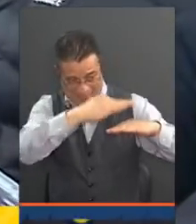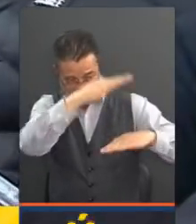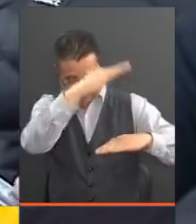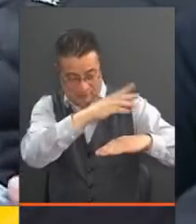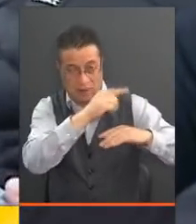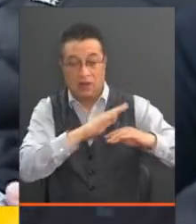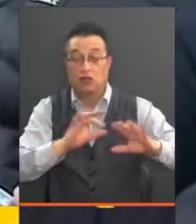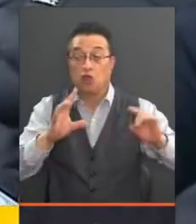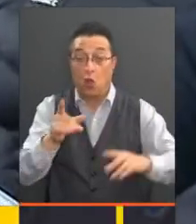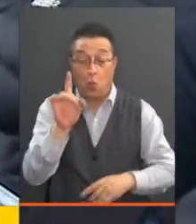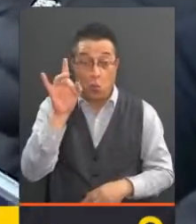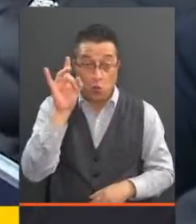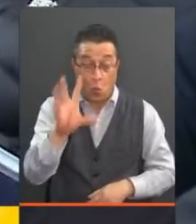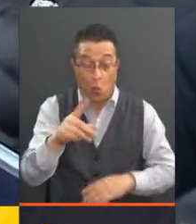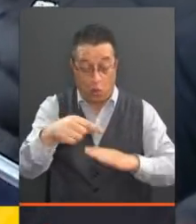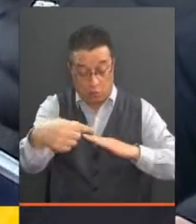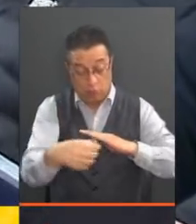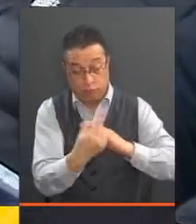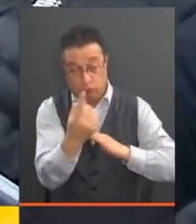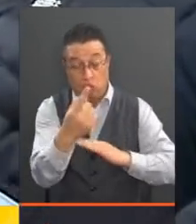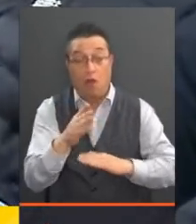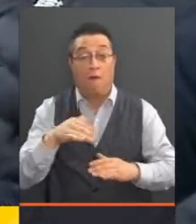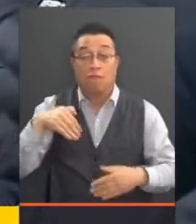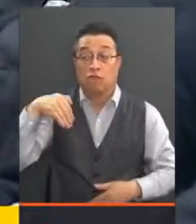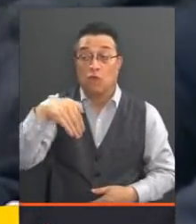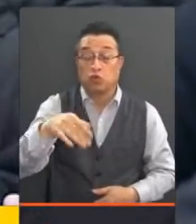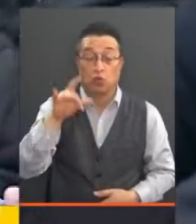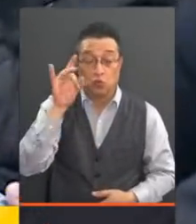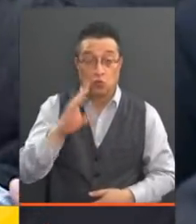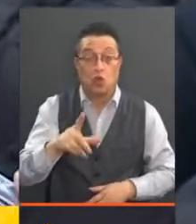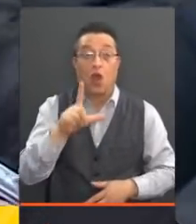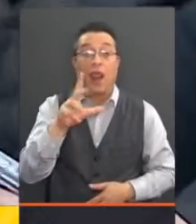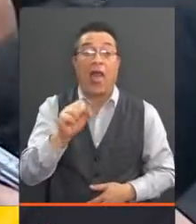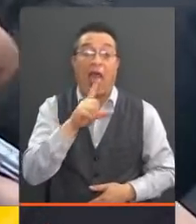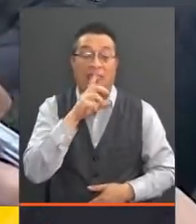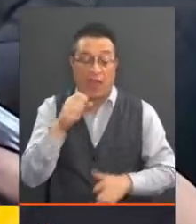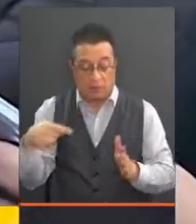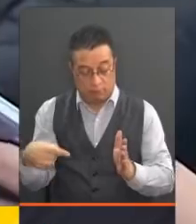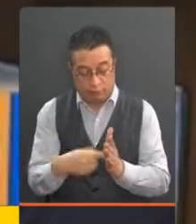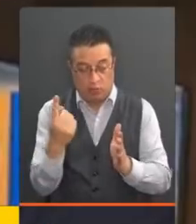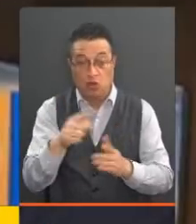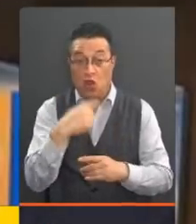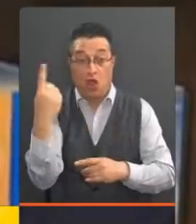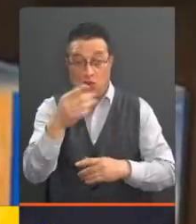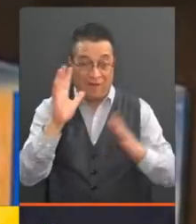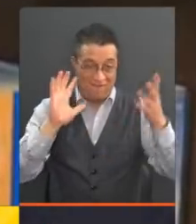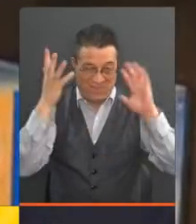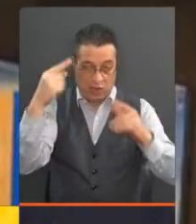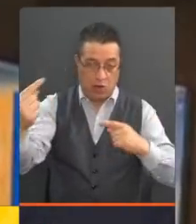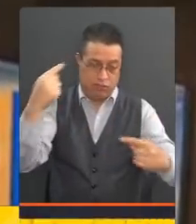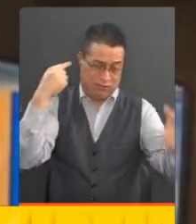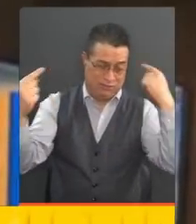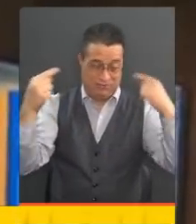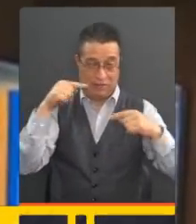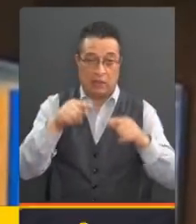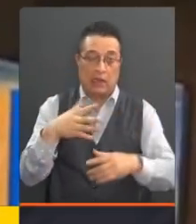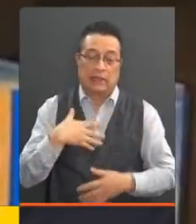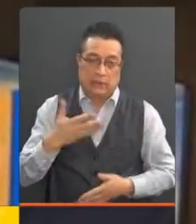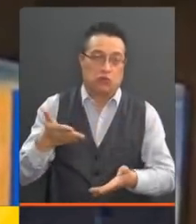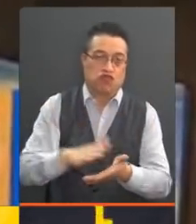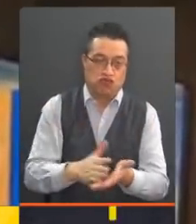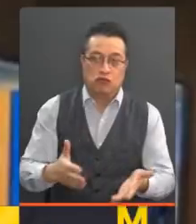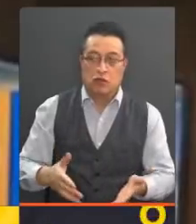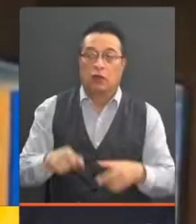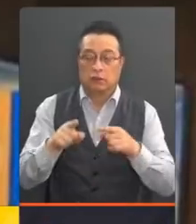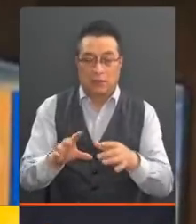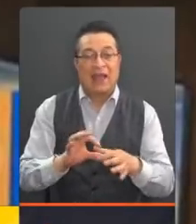un impacto que rebotó en el bus, que en la lata, digamos, el resto fue todo directo a los vidrios. Este es un hecho de especial gravedad por